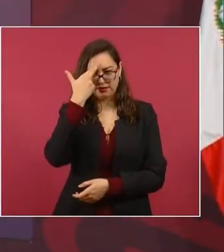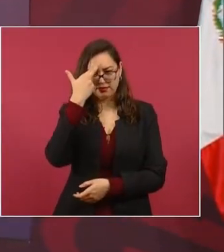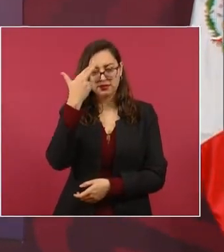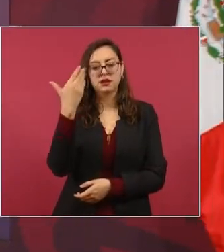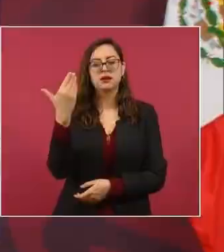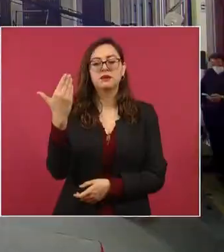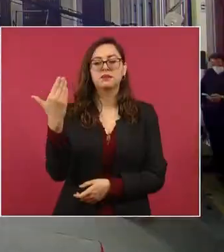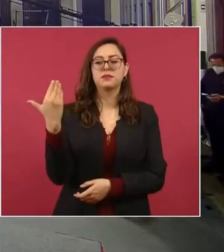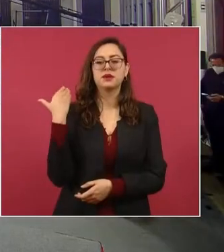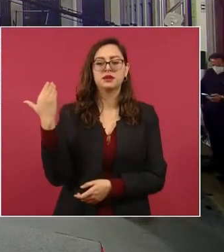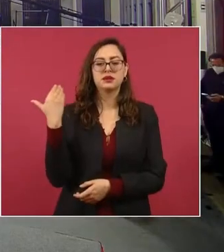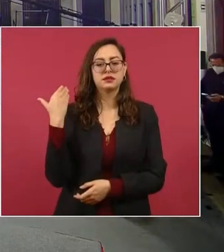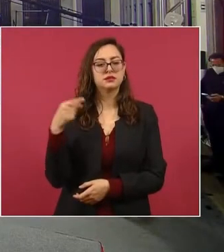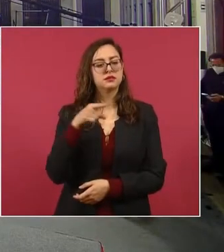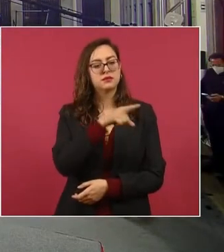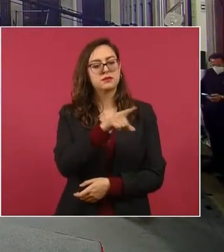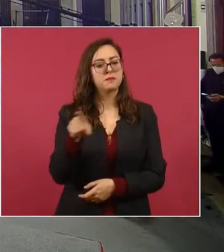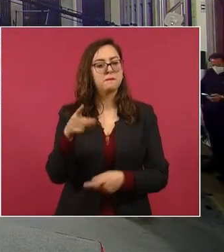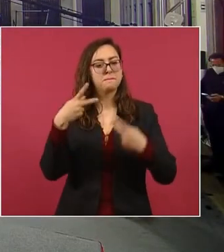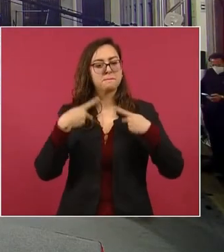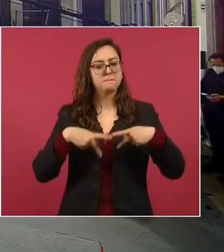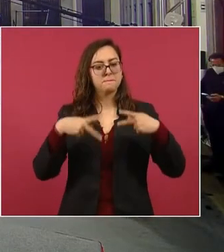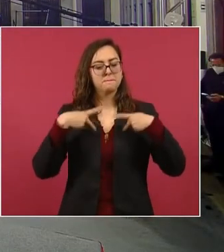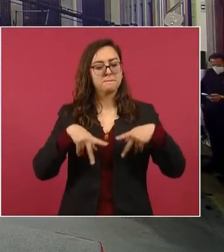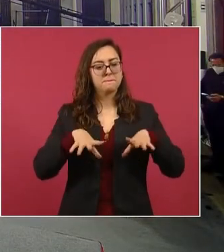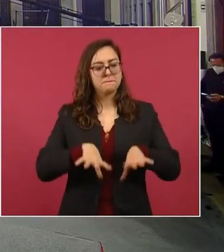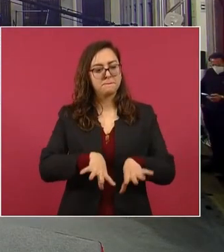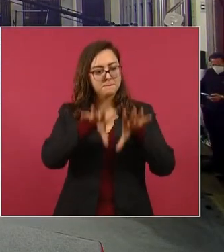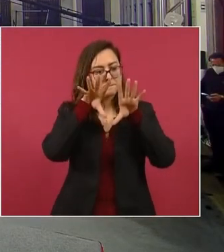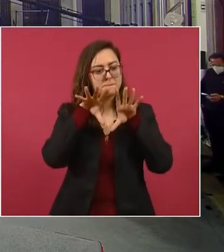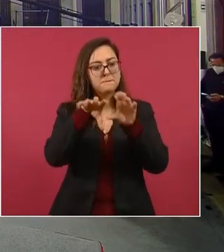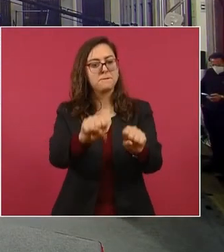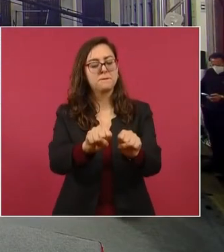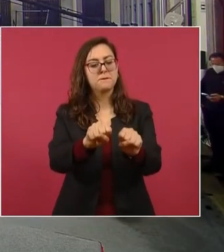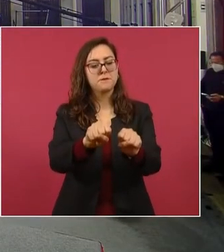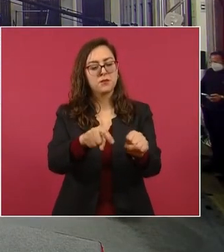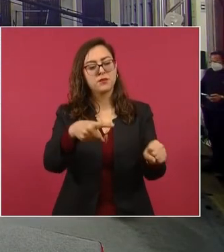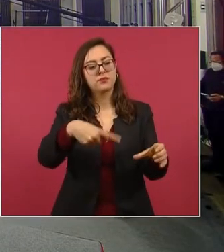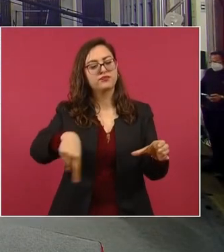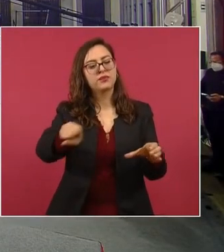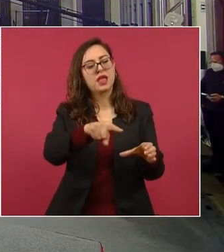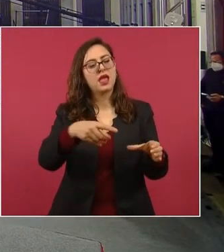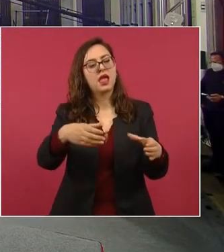se detuvo a unas personas por extorsión que les cobraban